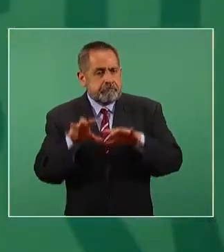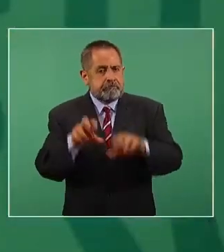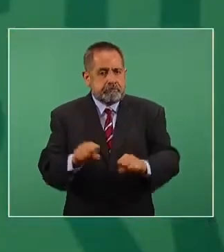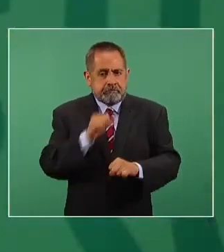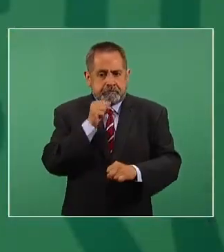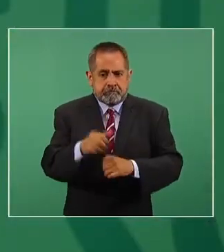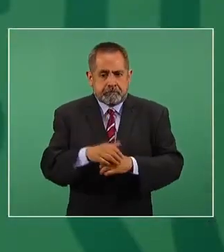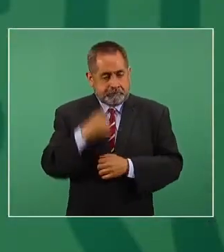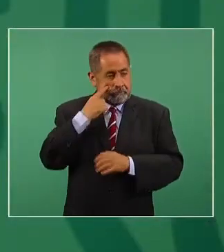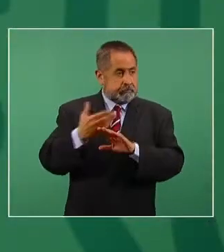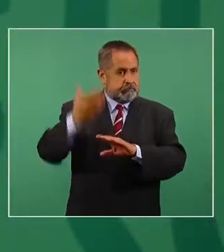De 50 kilos